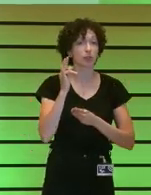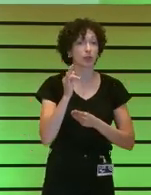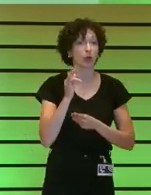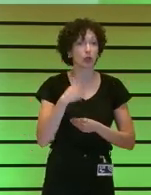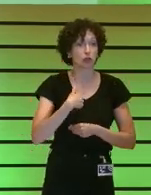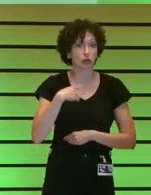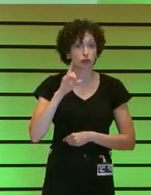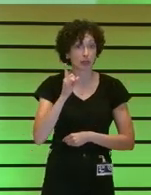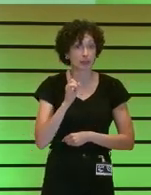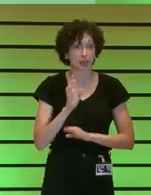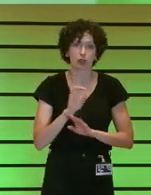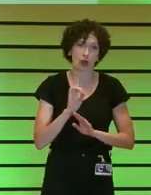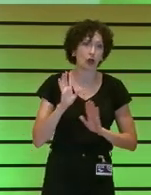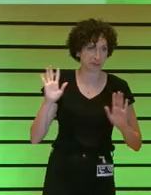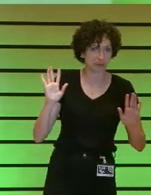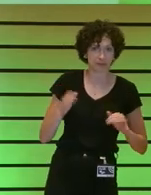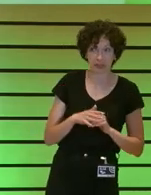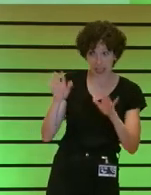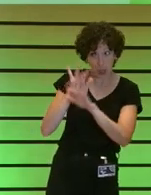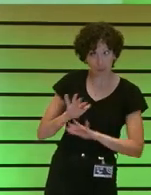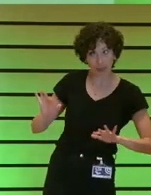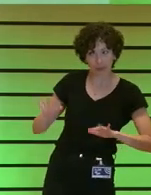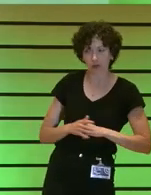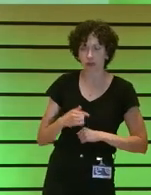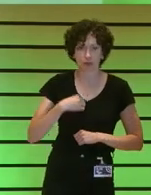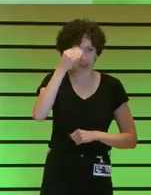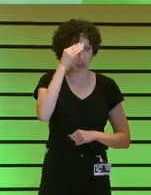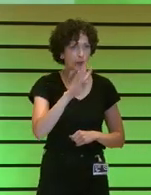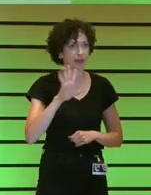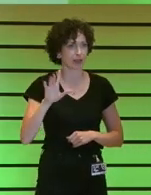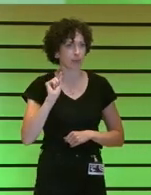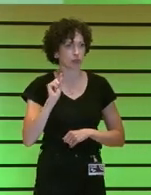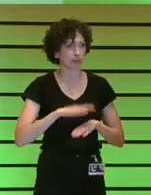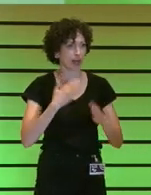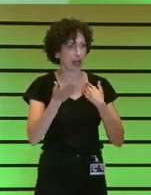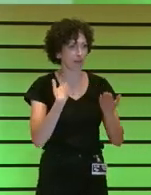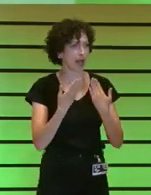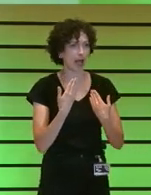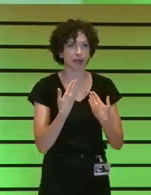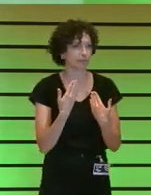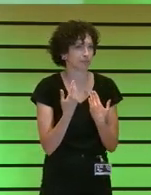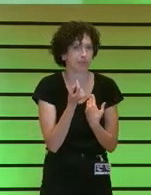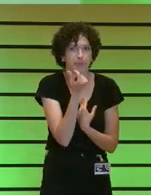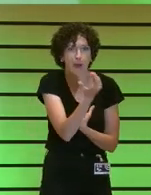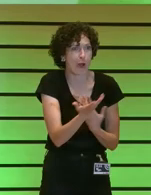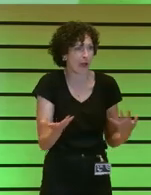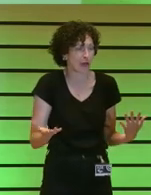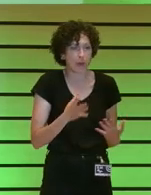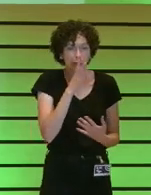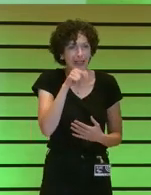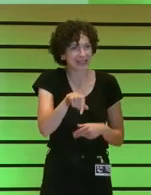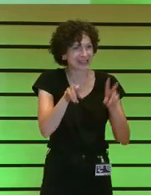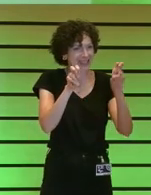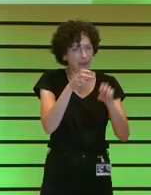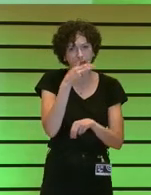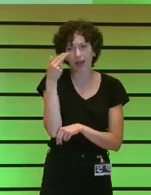he convencido bueno Estaba pensando que los 45 minutos que tenemos para charlar se nos van a quedar cortos porque eso es